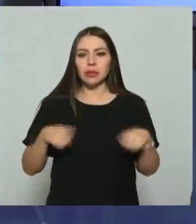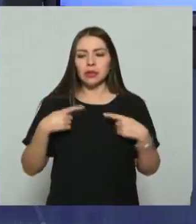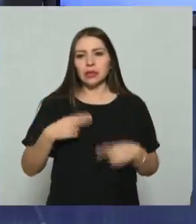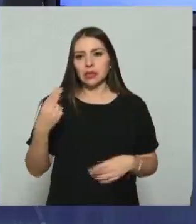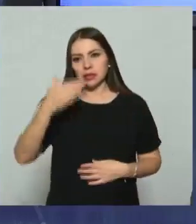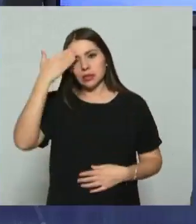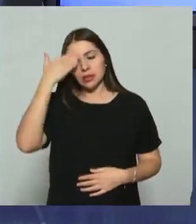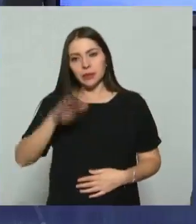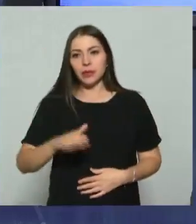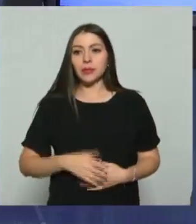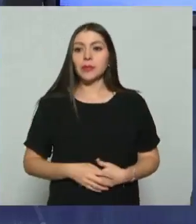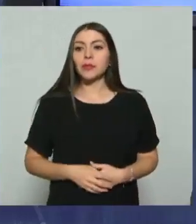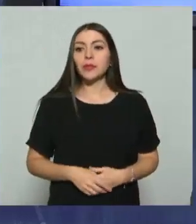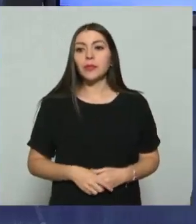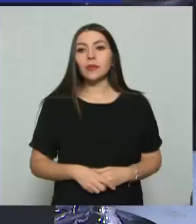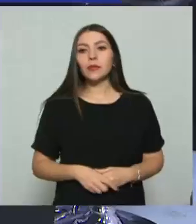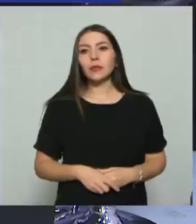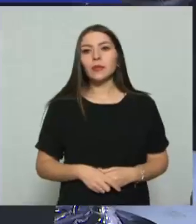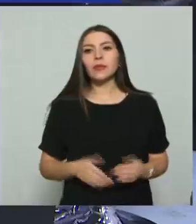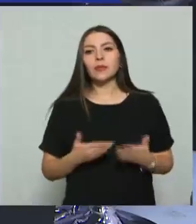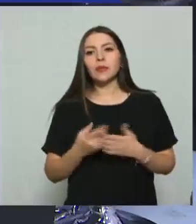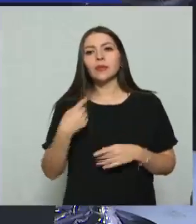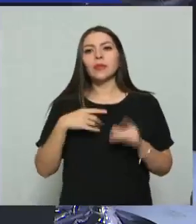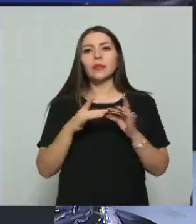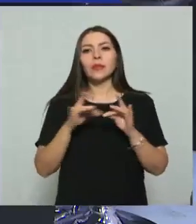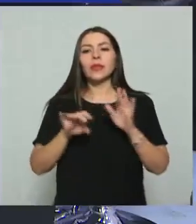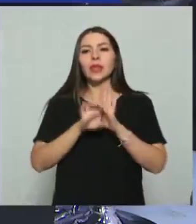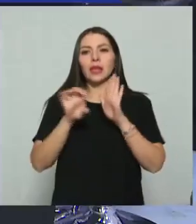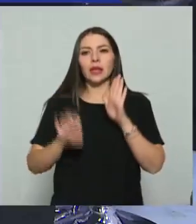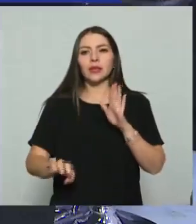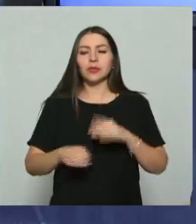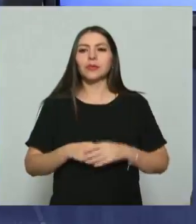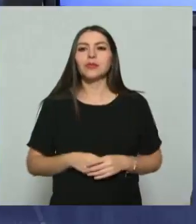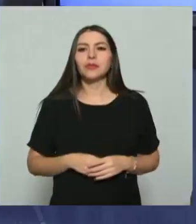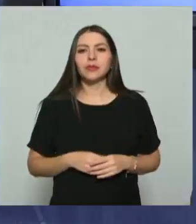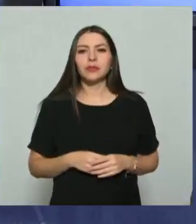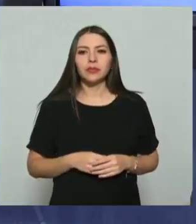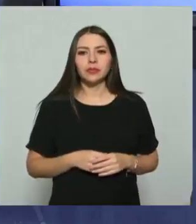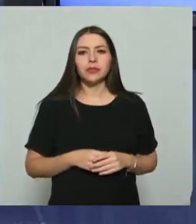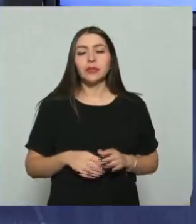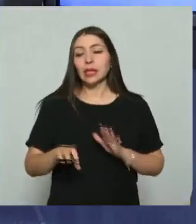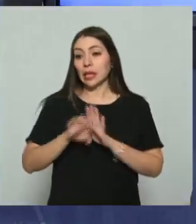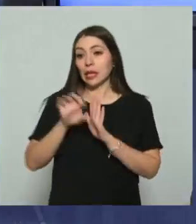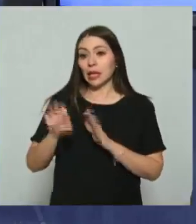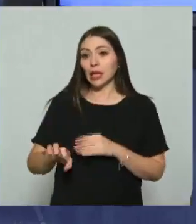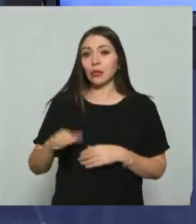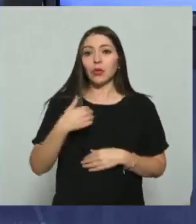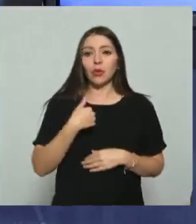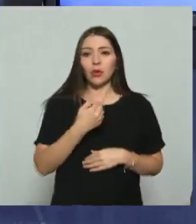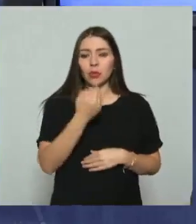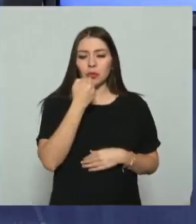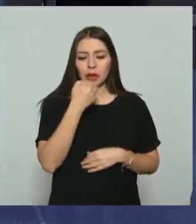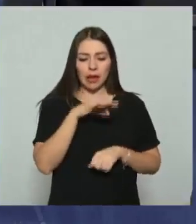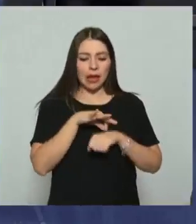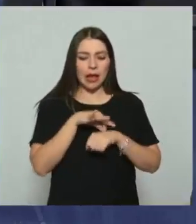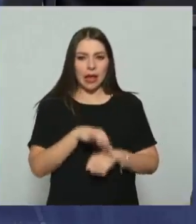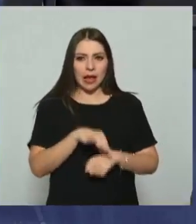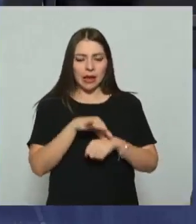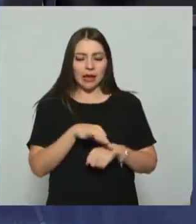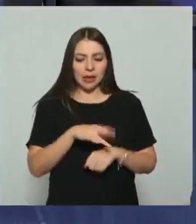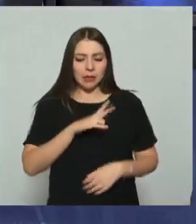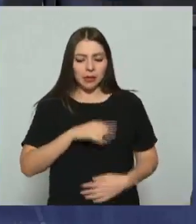consciente. Danos un ejemplo. Por ejemplo, yo voy y me como una carne. Entonces, tal vez mi flora intestinal está